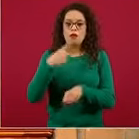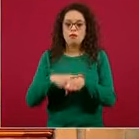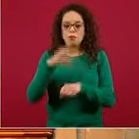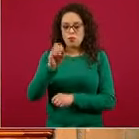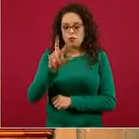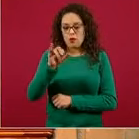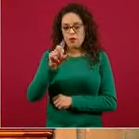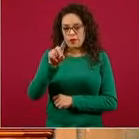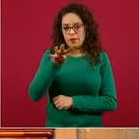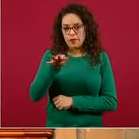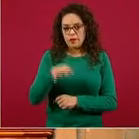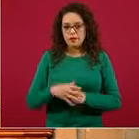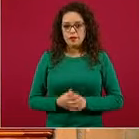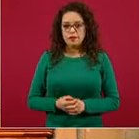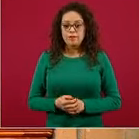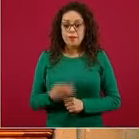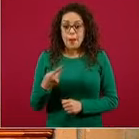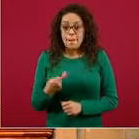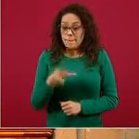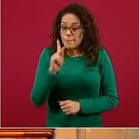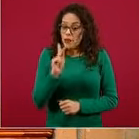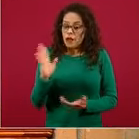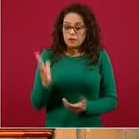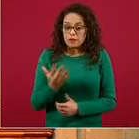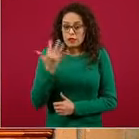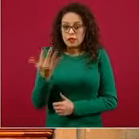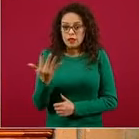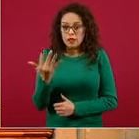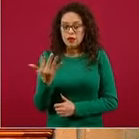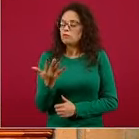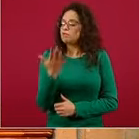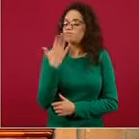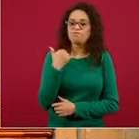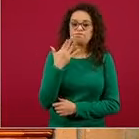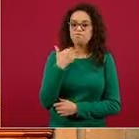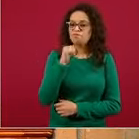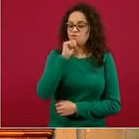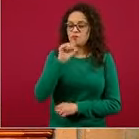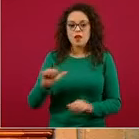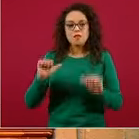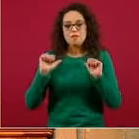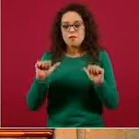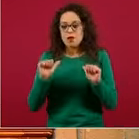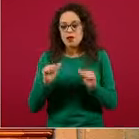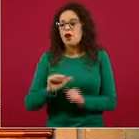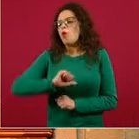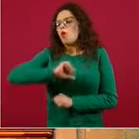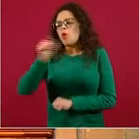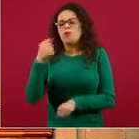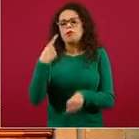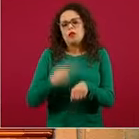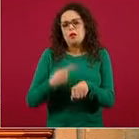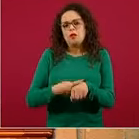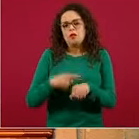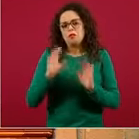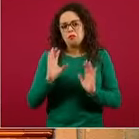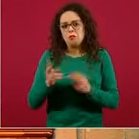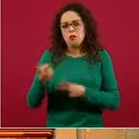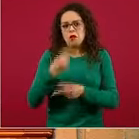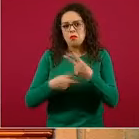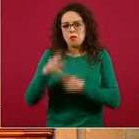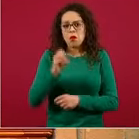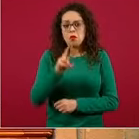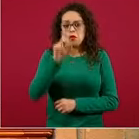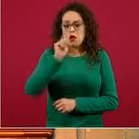COVID-19. Pero al menos 5 no tenían COVID-19 y de seguro tenían alguna otra enfermedad respiratoria causada por